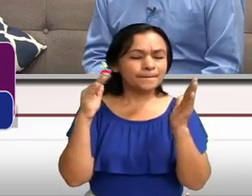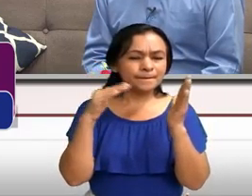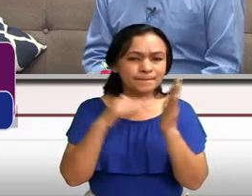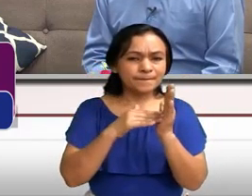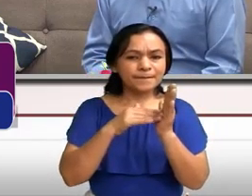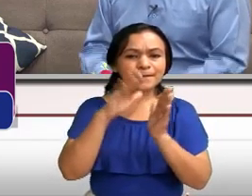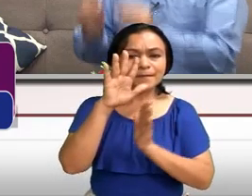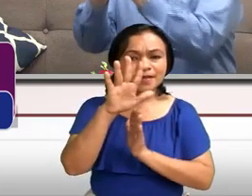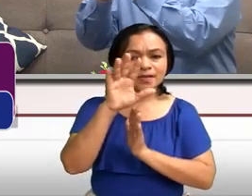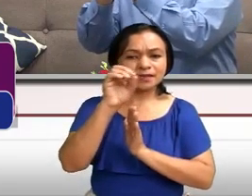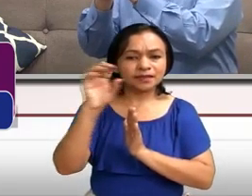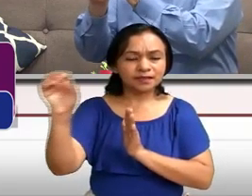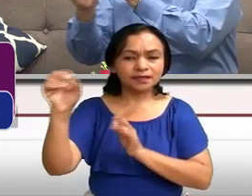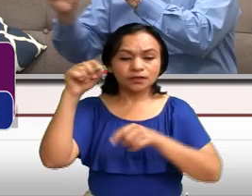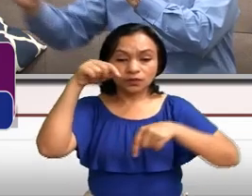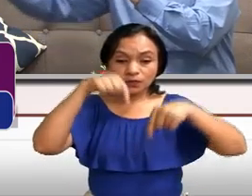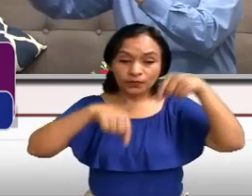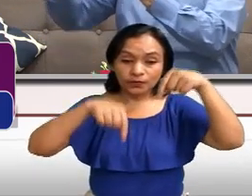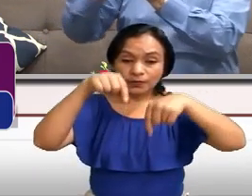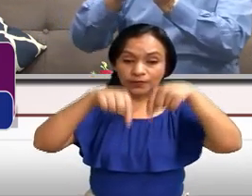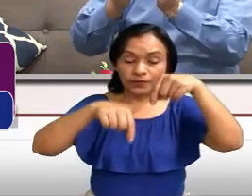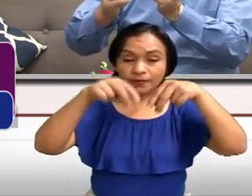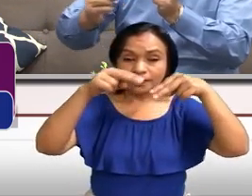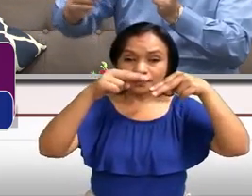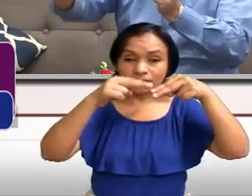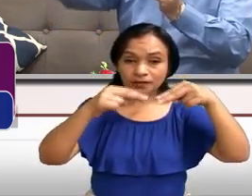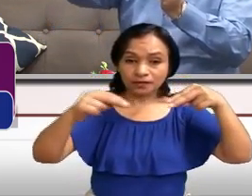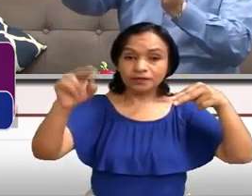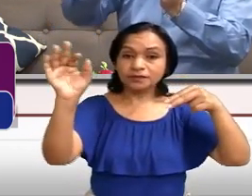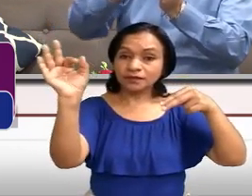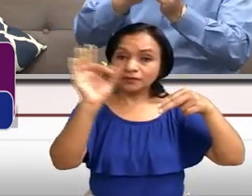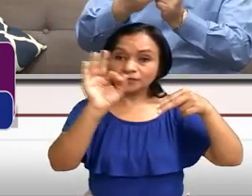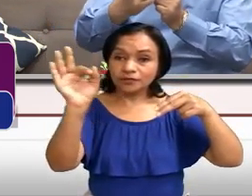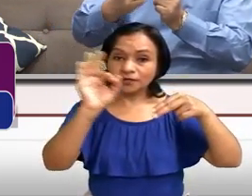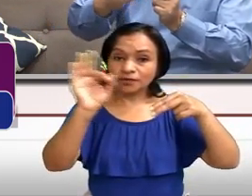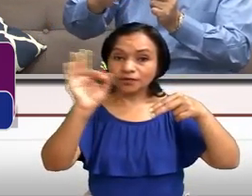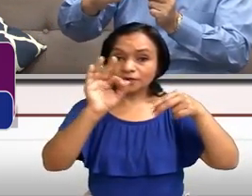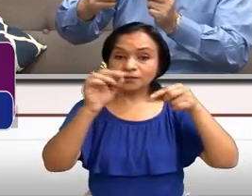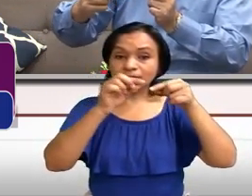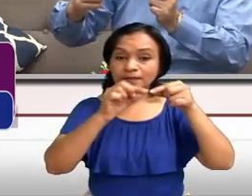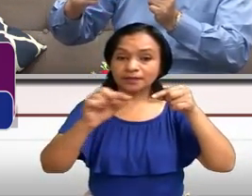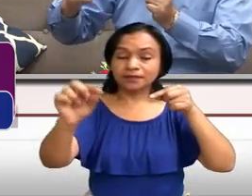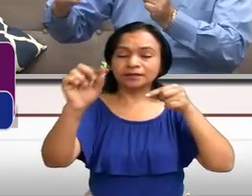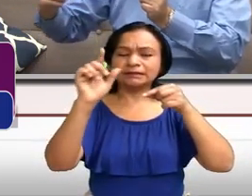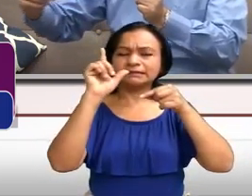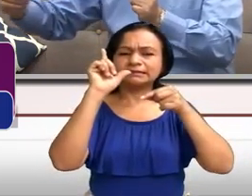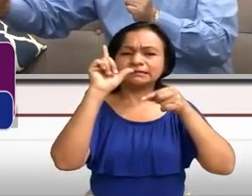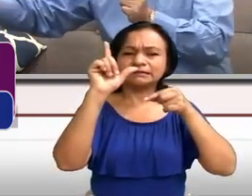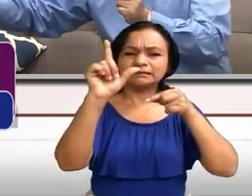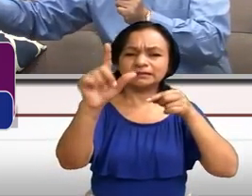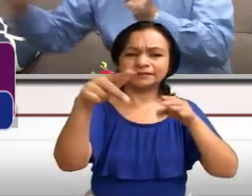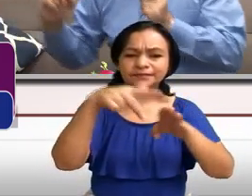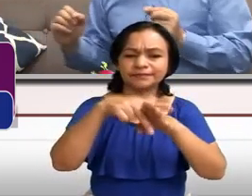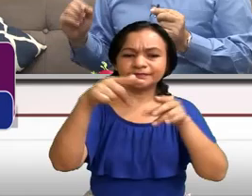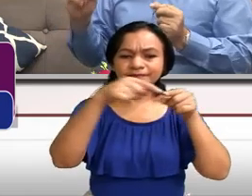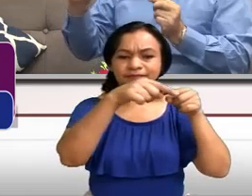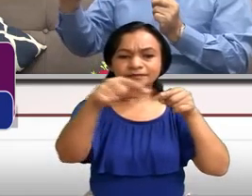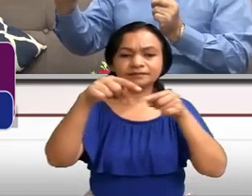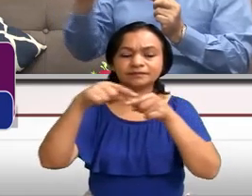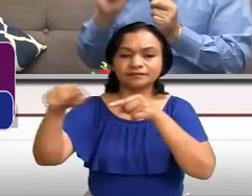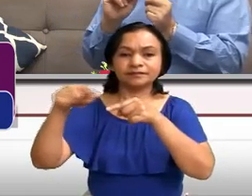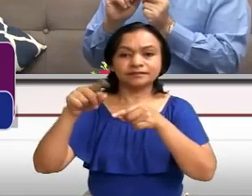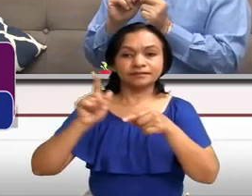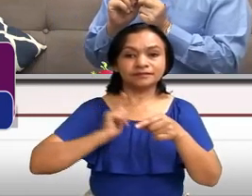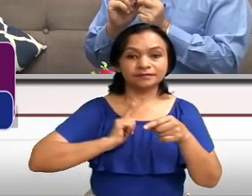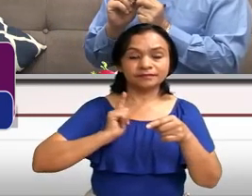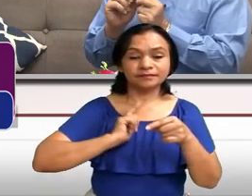kilómetros instalados en esa fibra que va a las comunidades, va a los municipios.